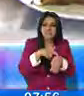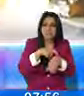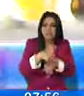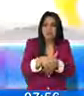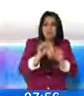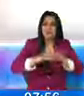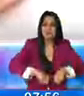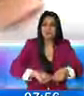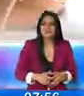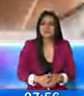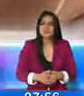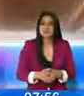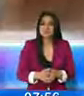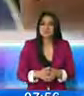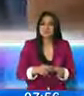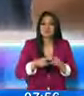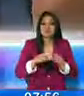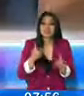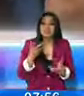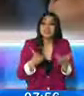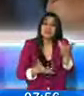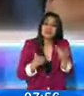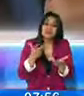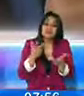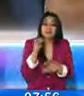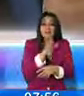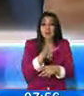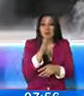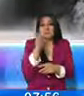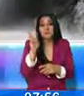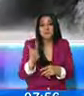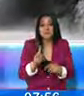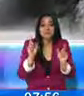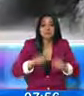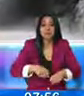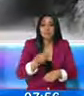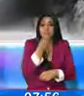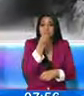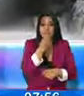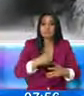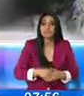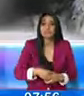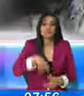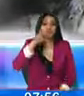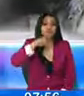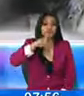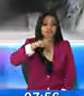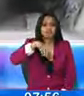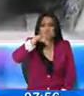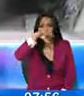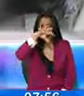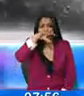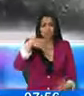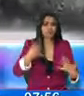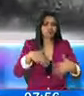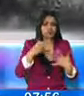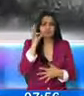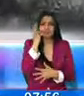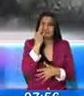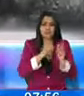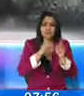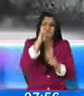tiempo, aunque nada mal vienen en los días ordinarios. Por otra parte, la carne de cerdo es también muy apetecida